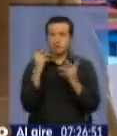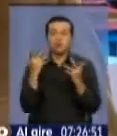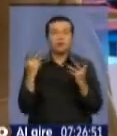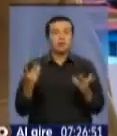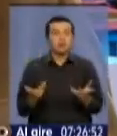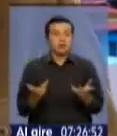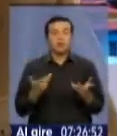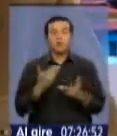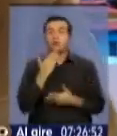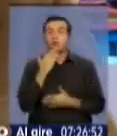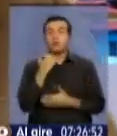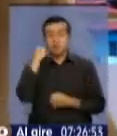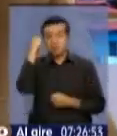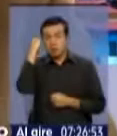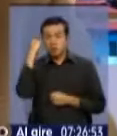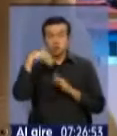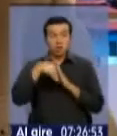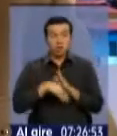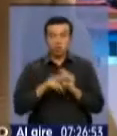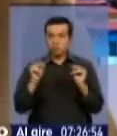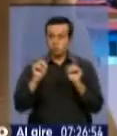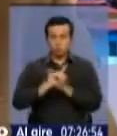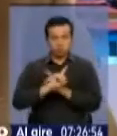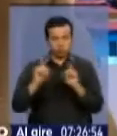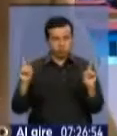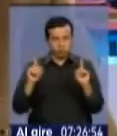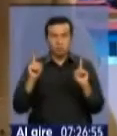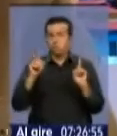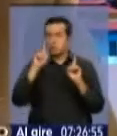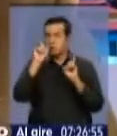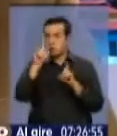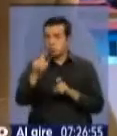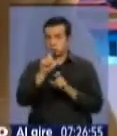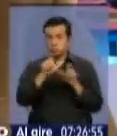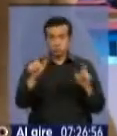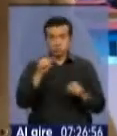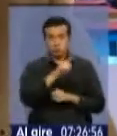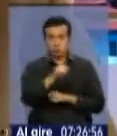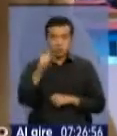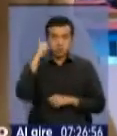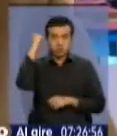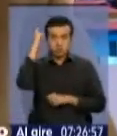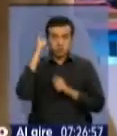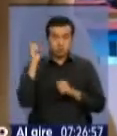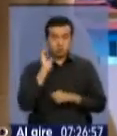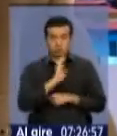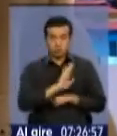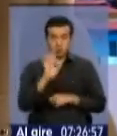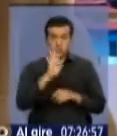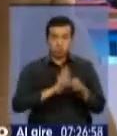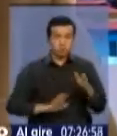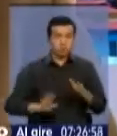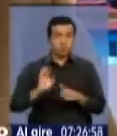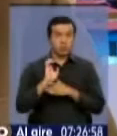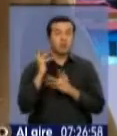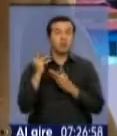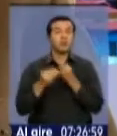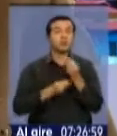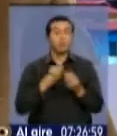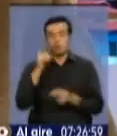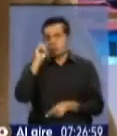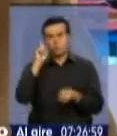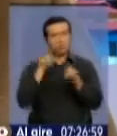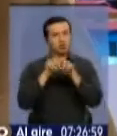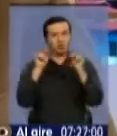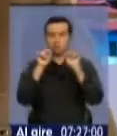se disminuya derechos y que si va una consulta a disminuir derechos de los ciudadanos y ciudadanas ecuatorianos, nosotros no estaríamos de acuerdo. Y